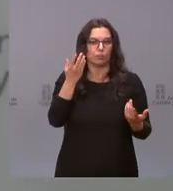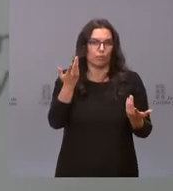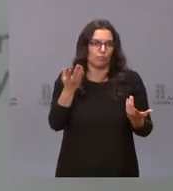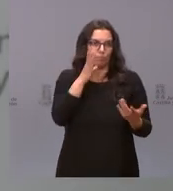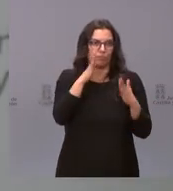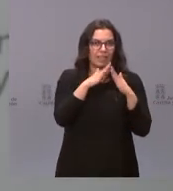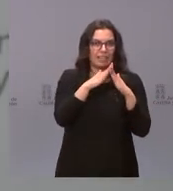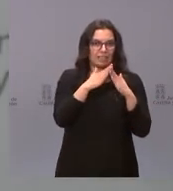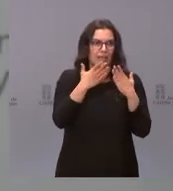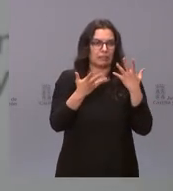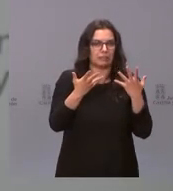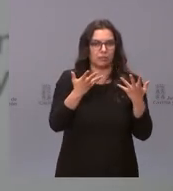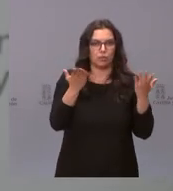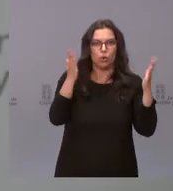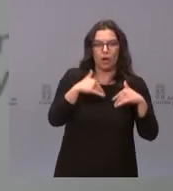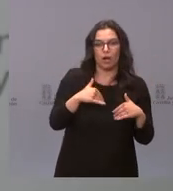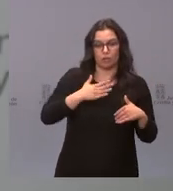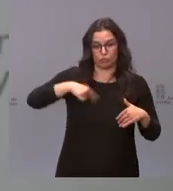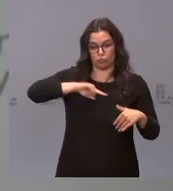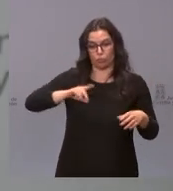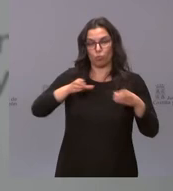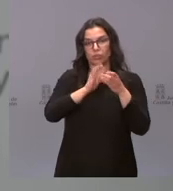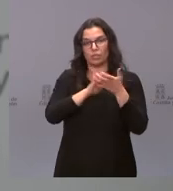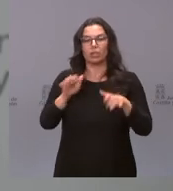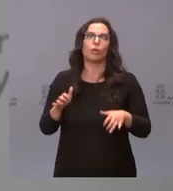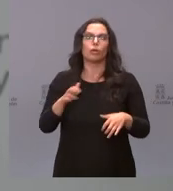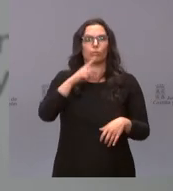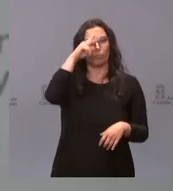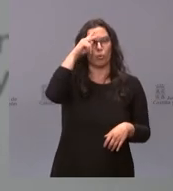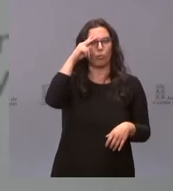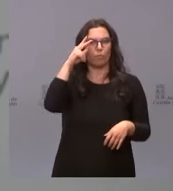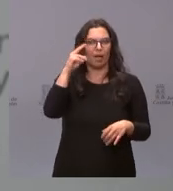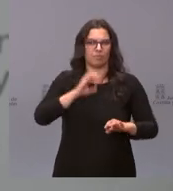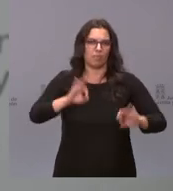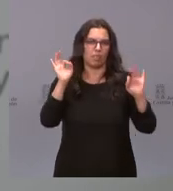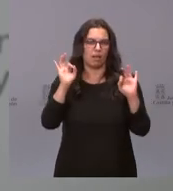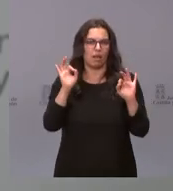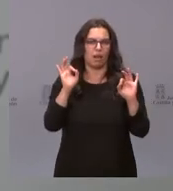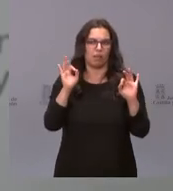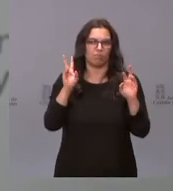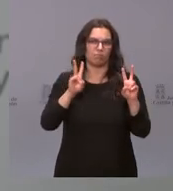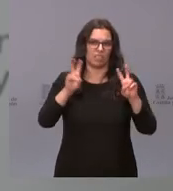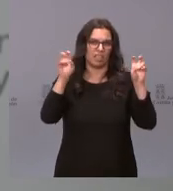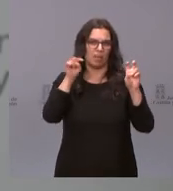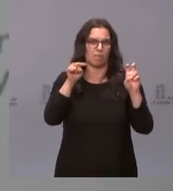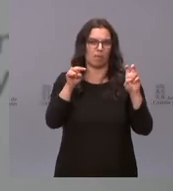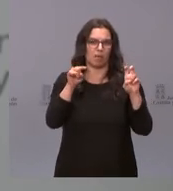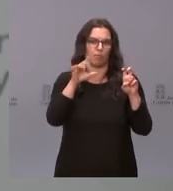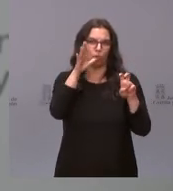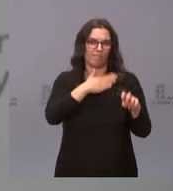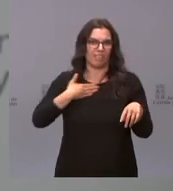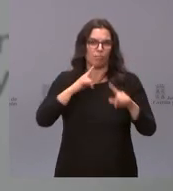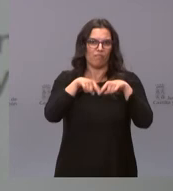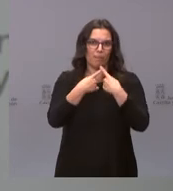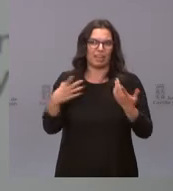respecto a la junta de castilla y león tiene una preocupación especial porque todas las familias de nuestra